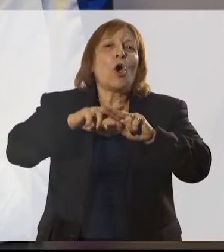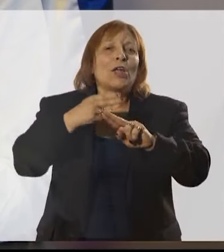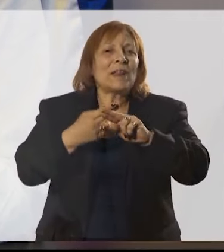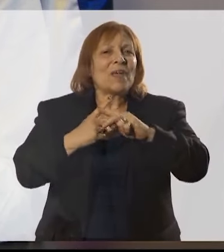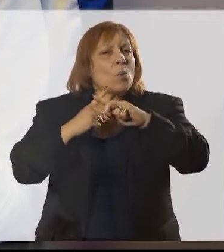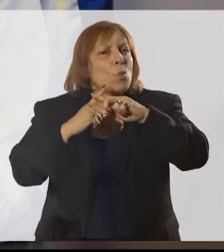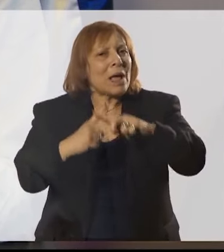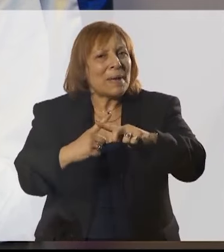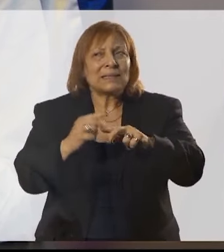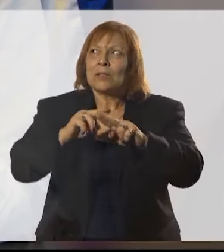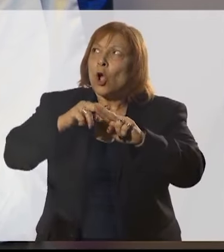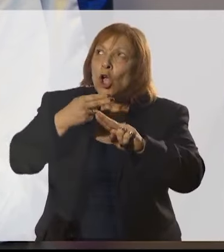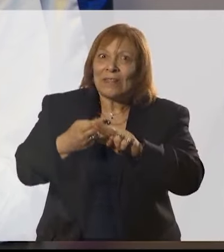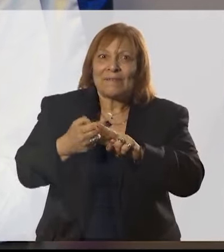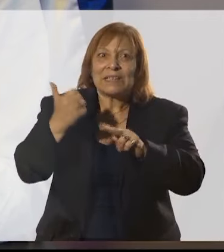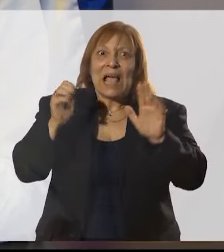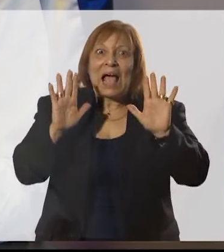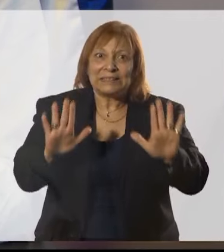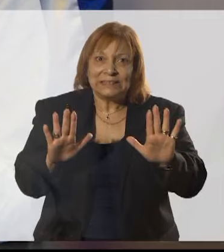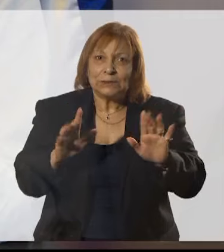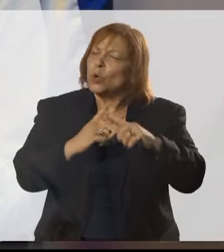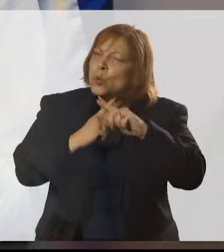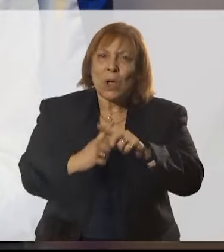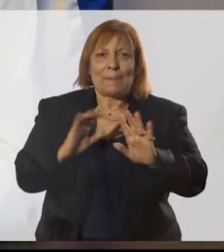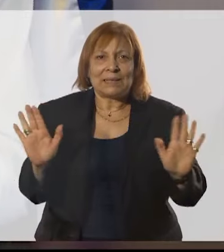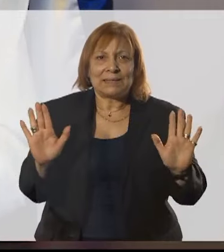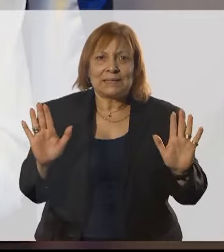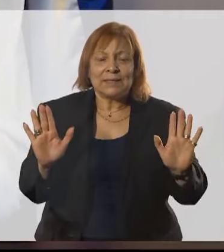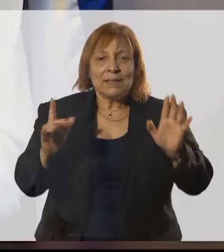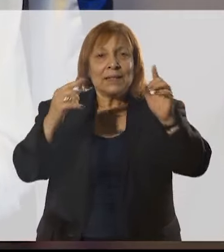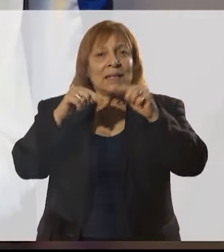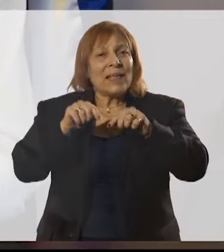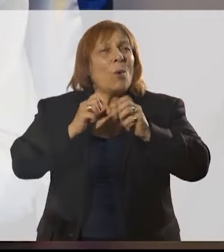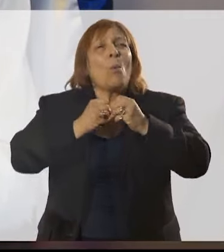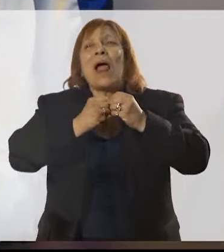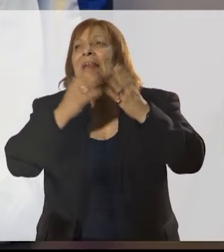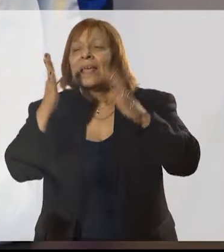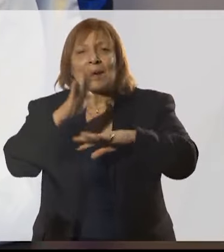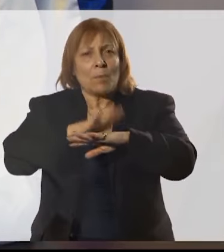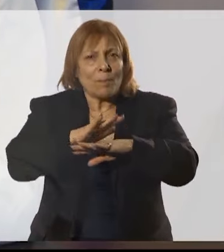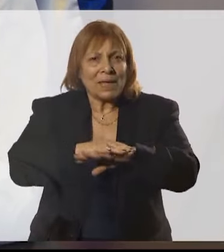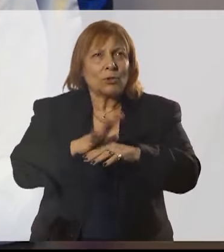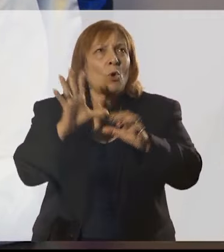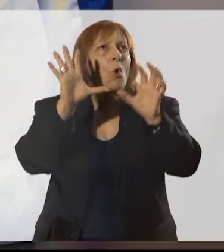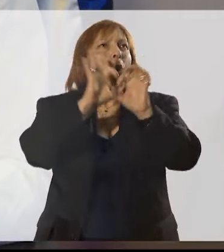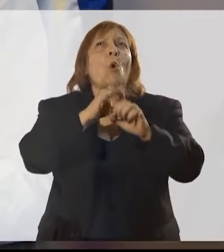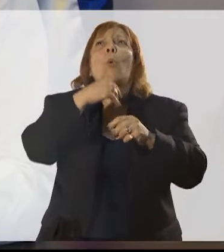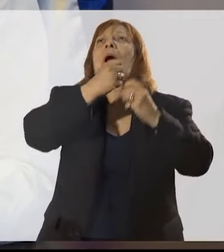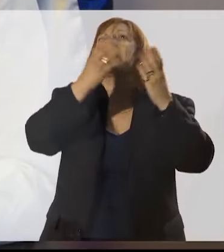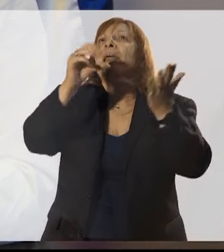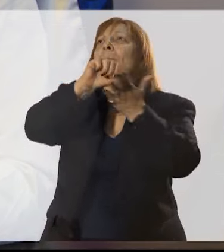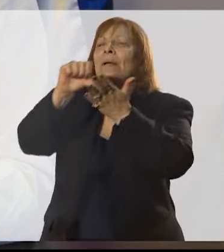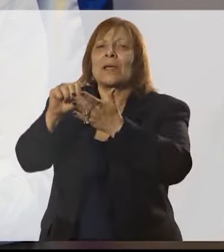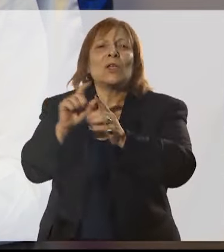para que ello nunca más se repita Nunca más en ninguna circunstancia En